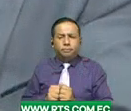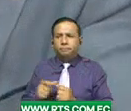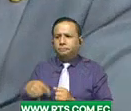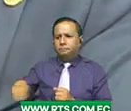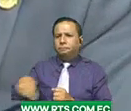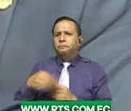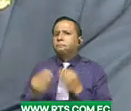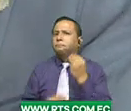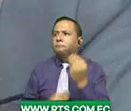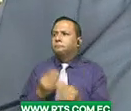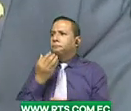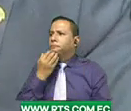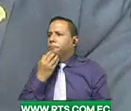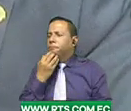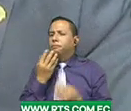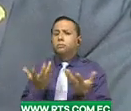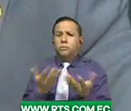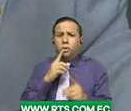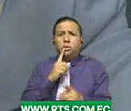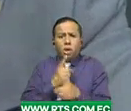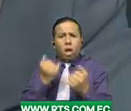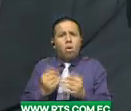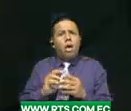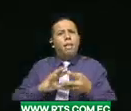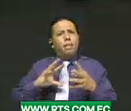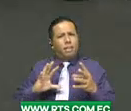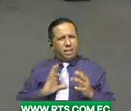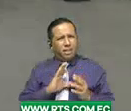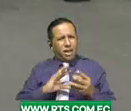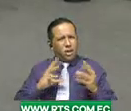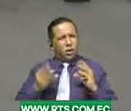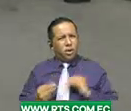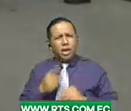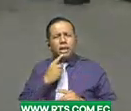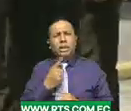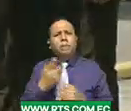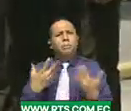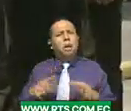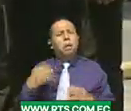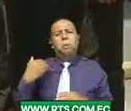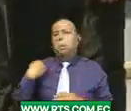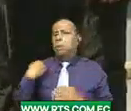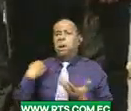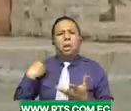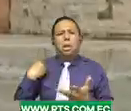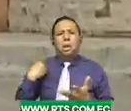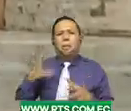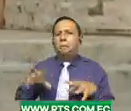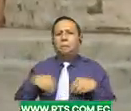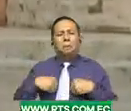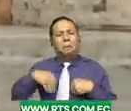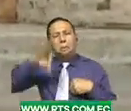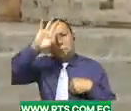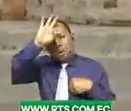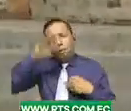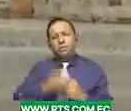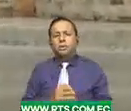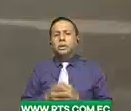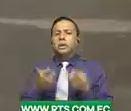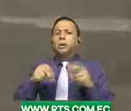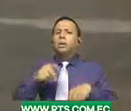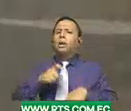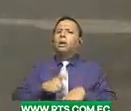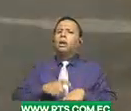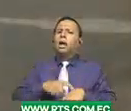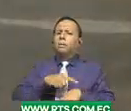cómo actúa frente a ese caso. Existe la tecnología, pero no la tenemos. Entre otras de las preocupaciones de los gendarmes están las jornadas laborales,